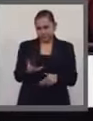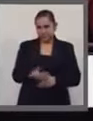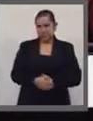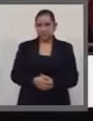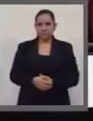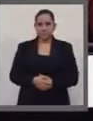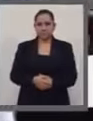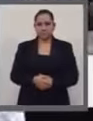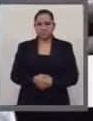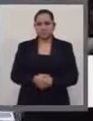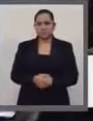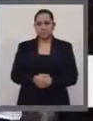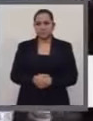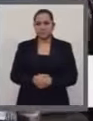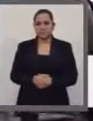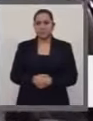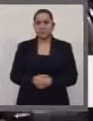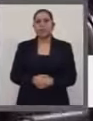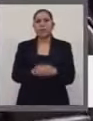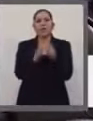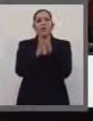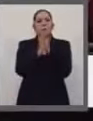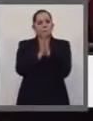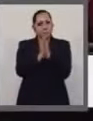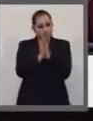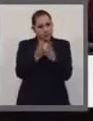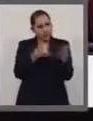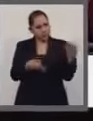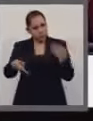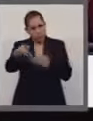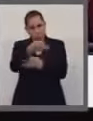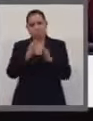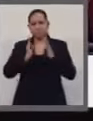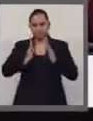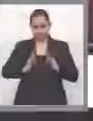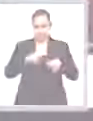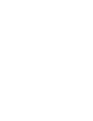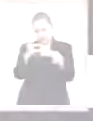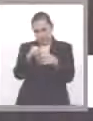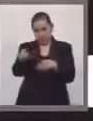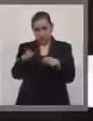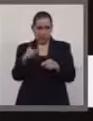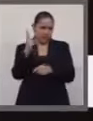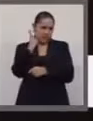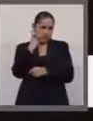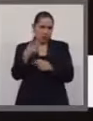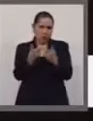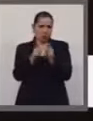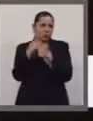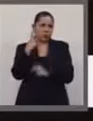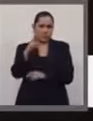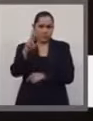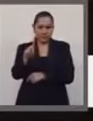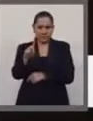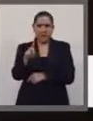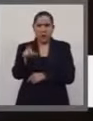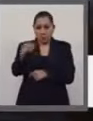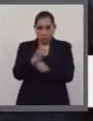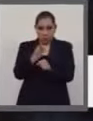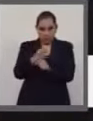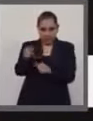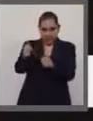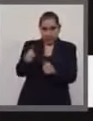no compareció. Por favor, guarde compostura para poder continuar. Quedan nada más 45 días, pero hay mucho